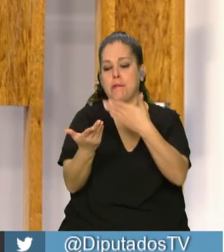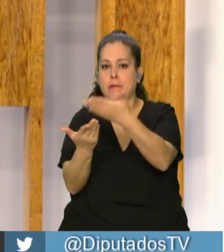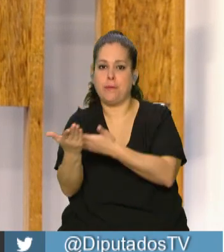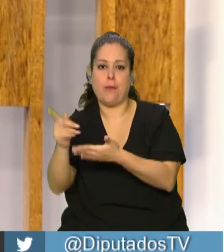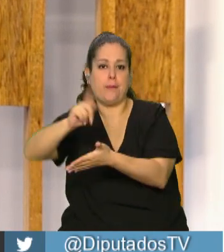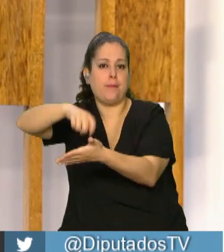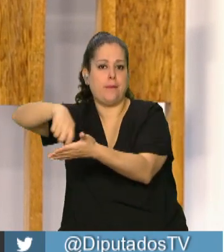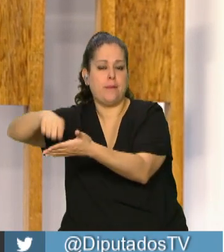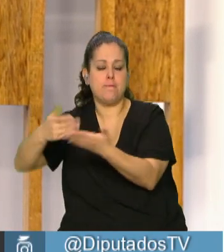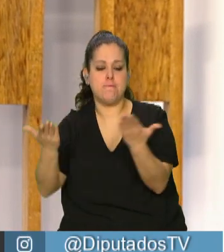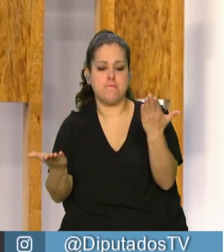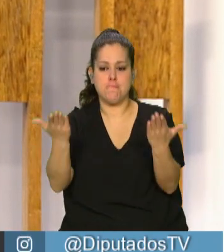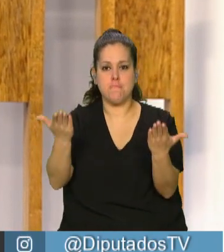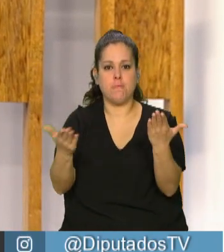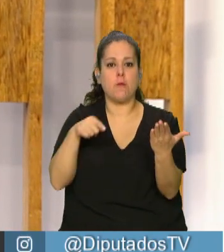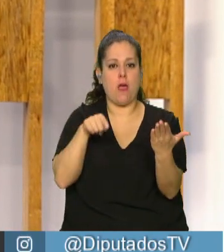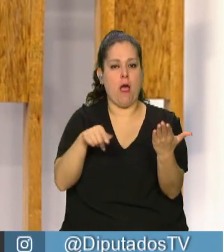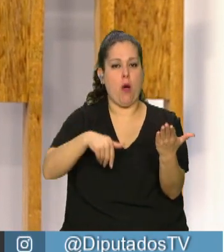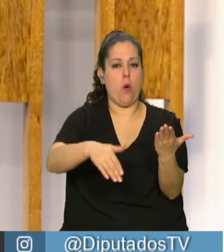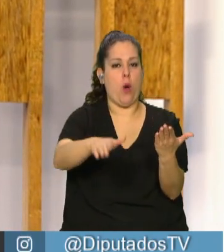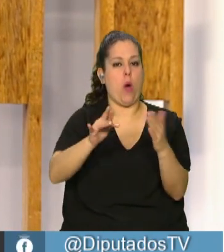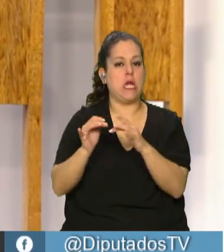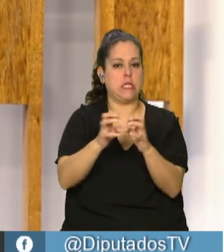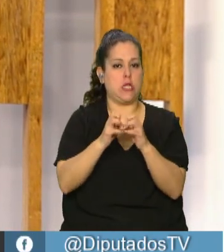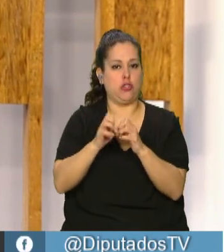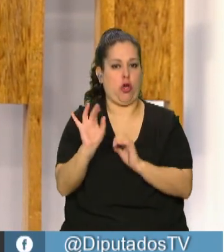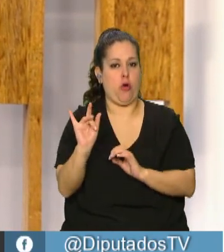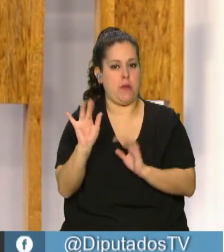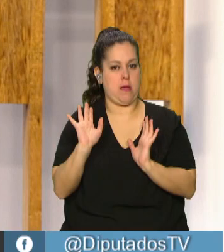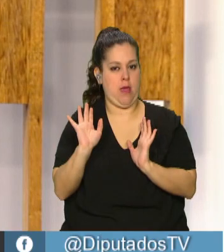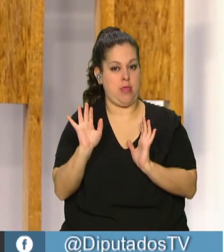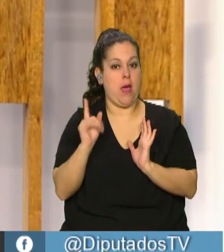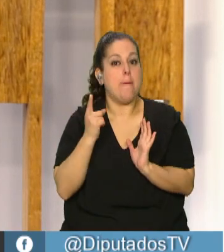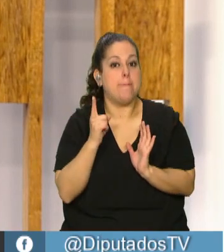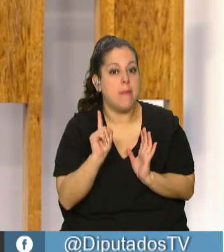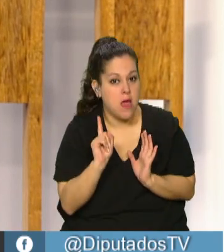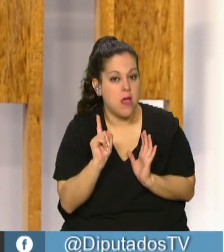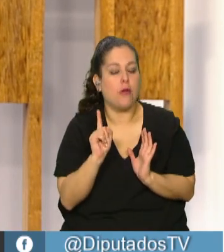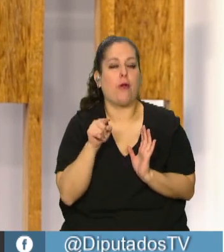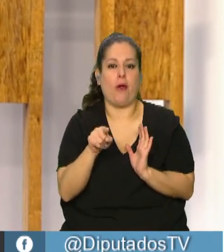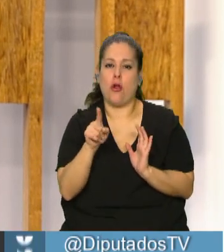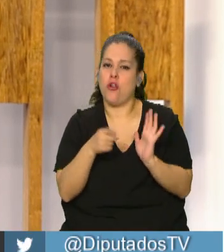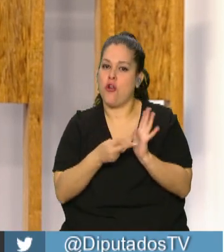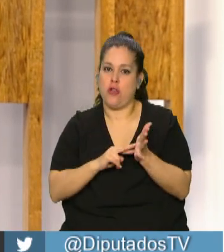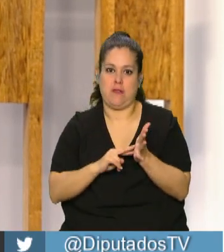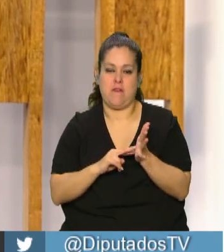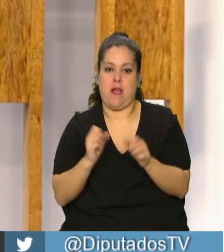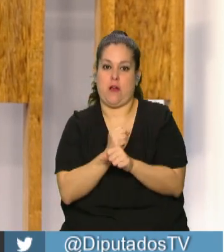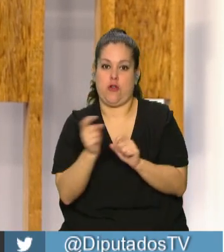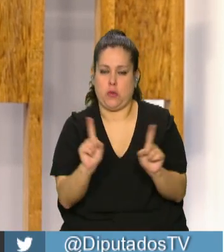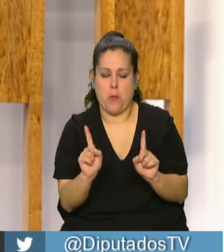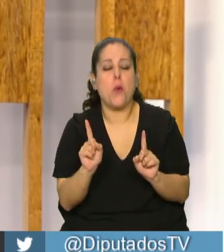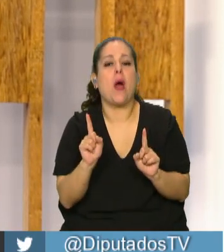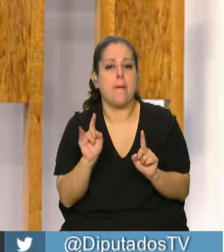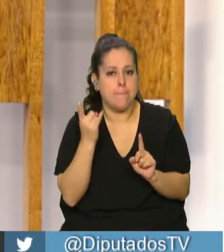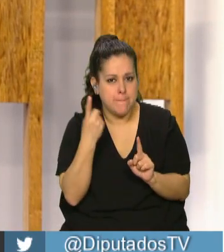te vislumbra una sesión complicada. Lo que no quiere decir que no vaya a salir, pero que